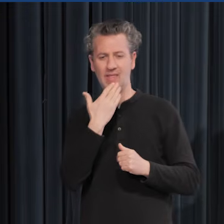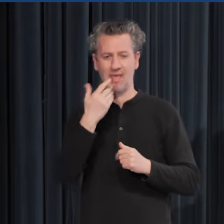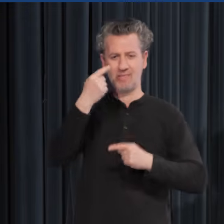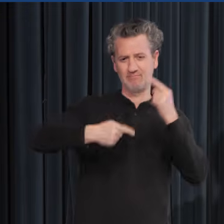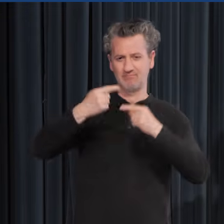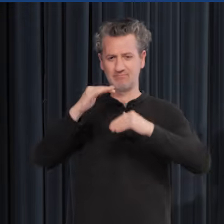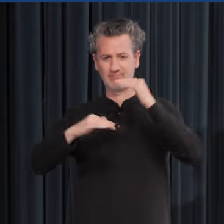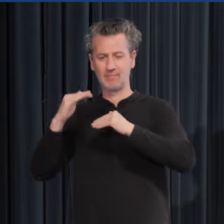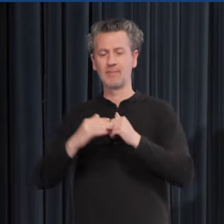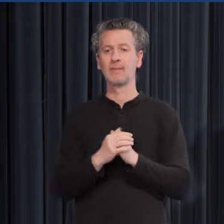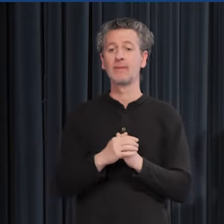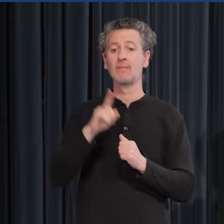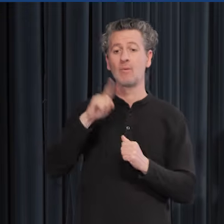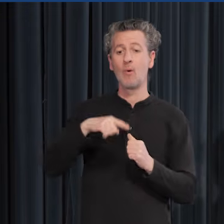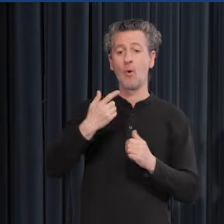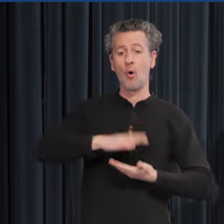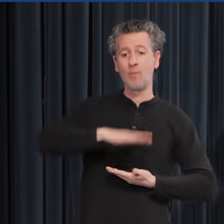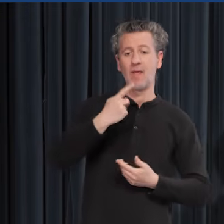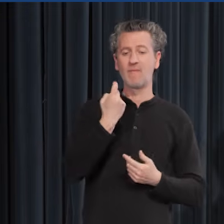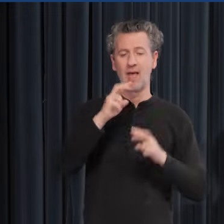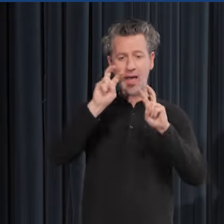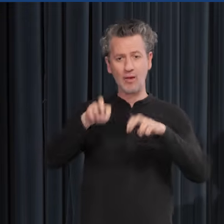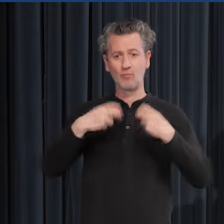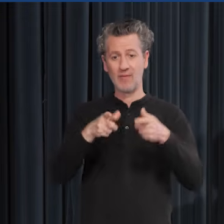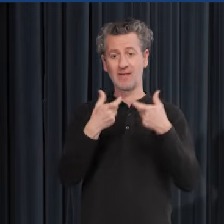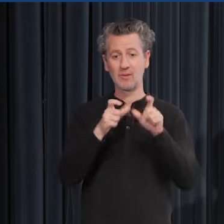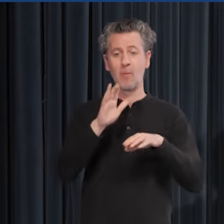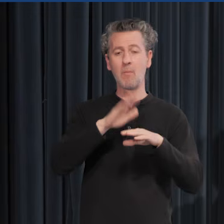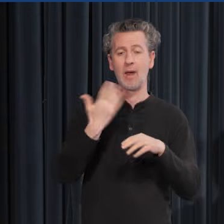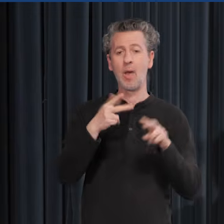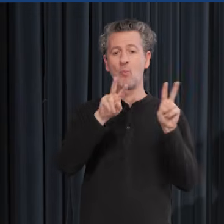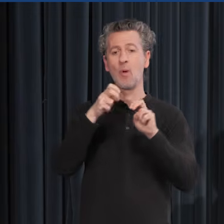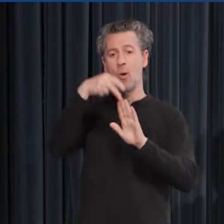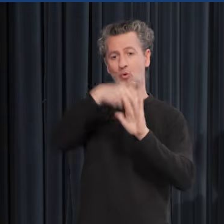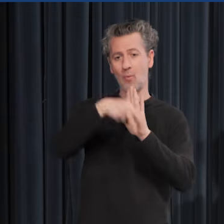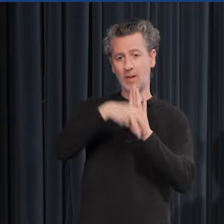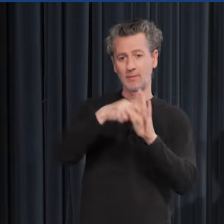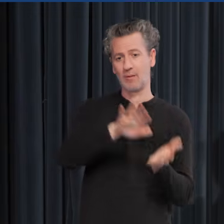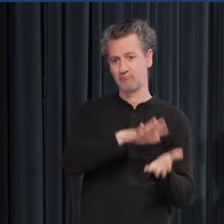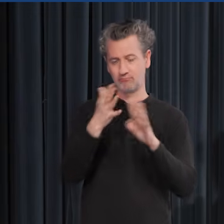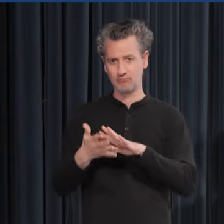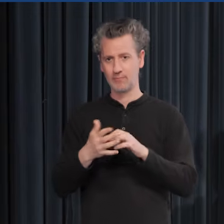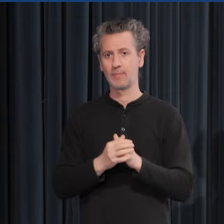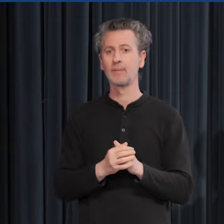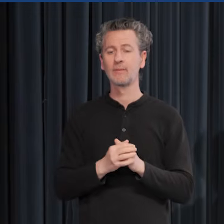Las competencias tenemos que actualizar al sector también para poder adaptarnos a estas nuevas normativas. En ese